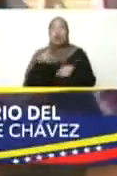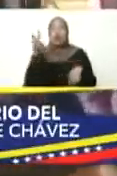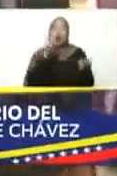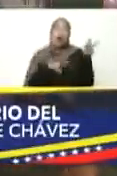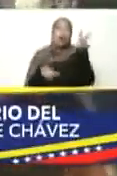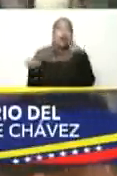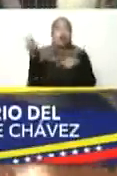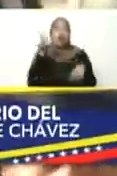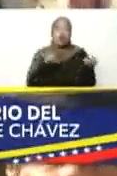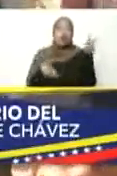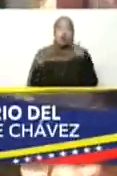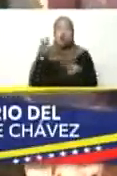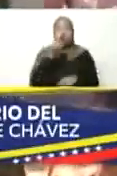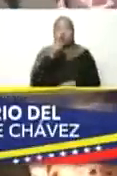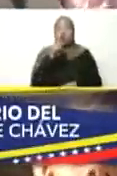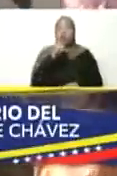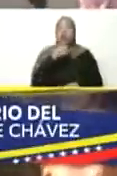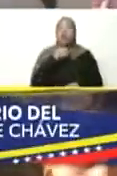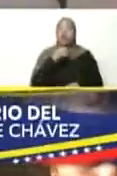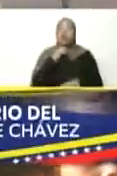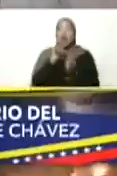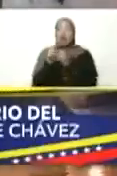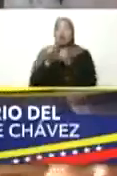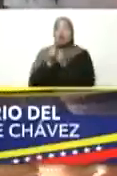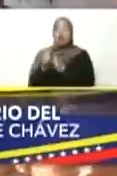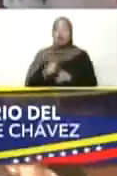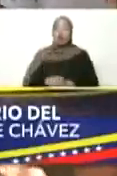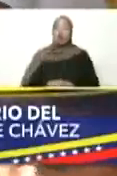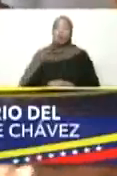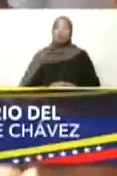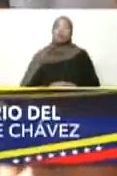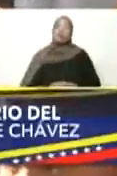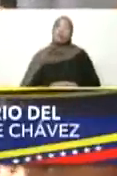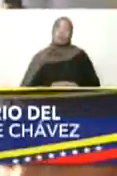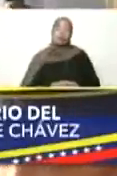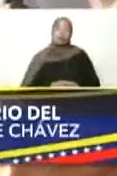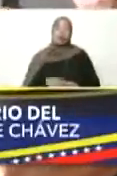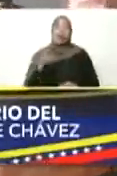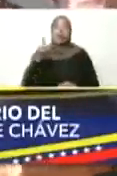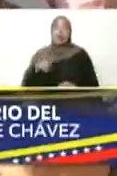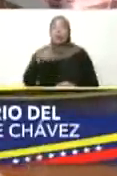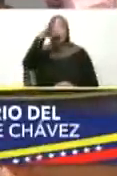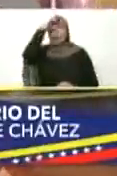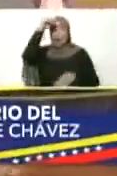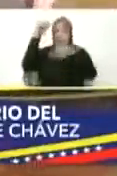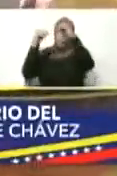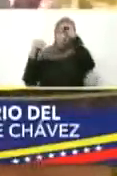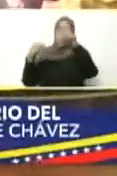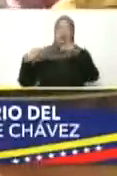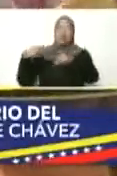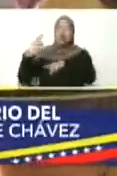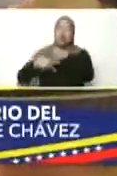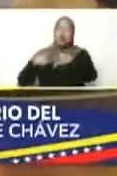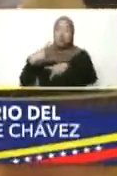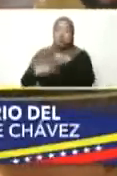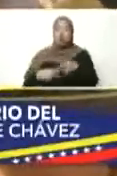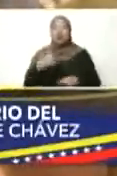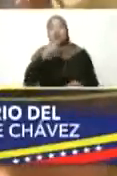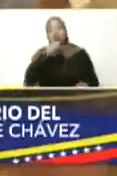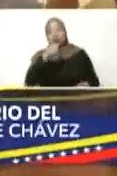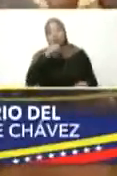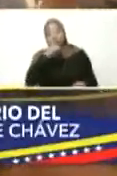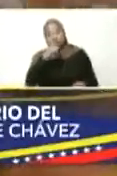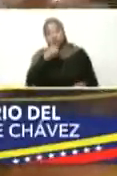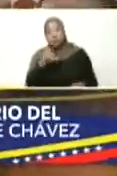recreación, pero que también tengan inserido en los procesos productivos de la Correcto. Comuna. Pero también tienen participación